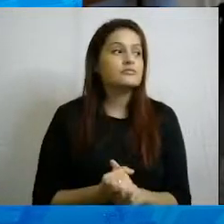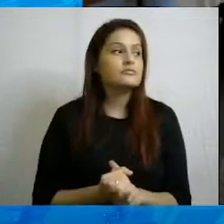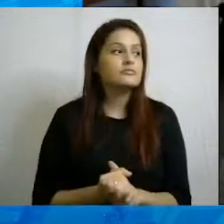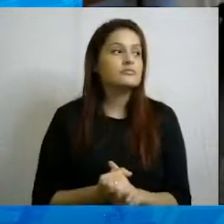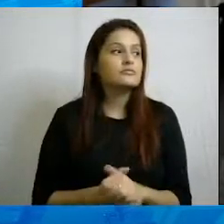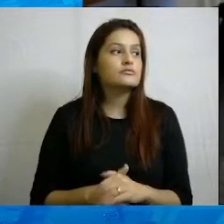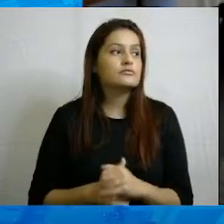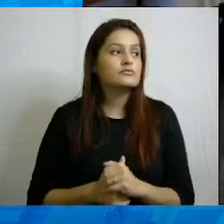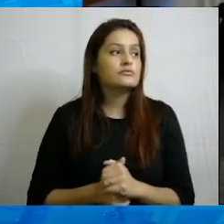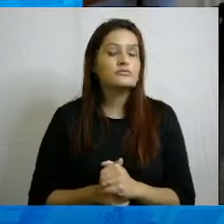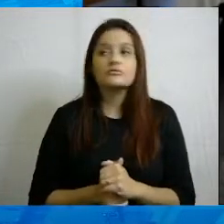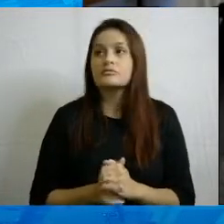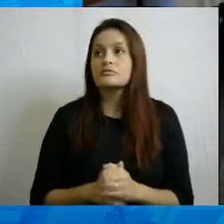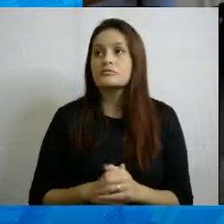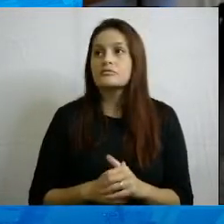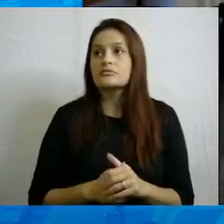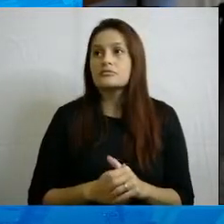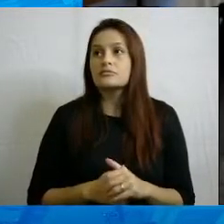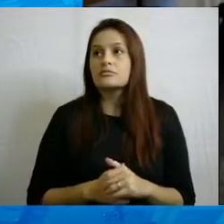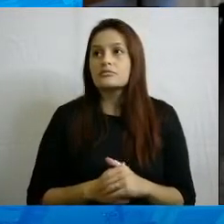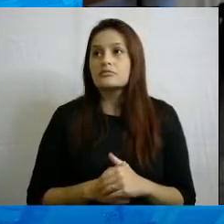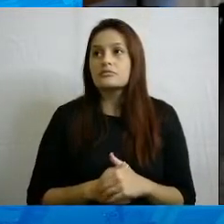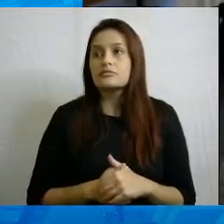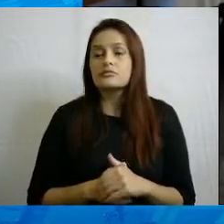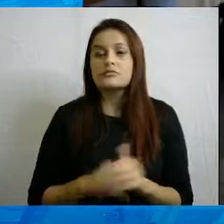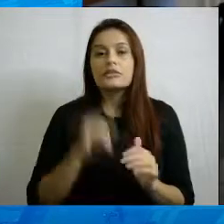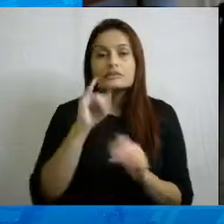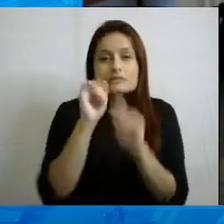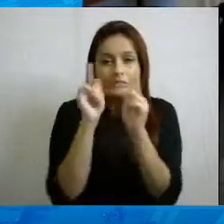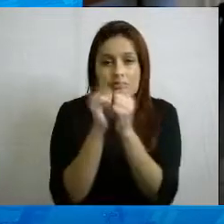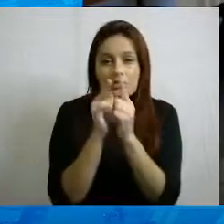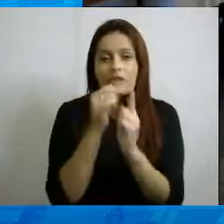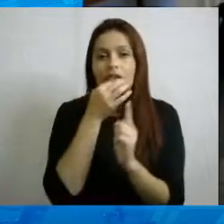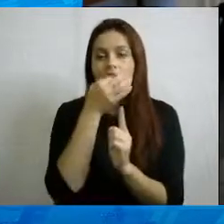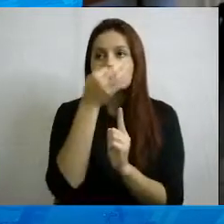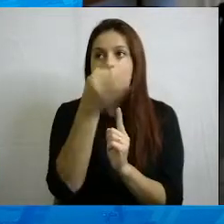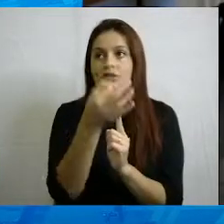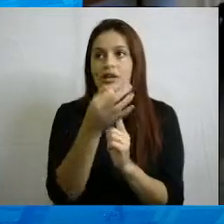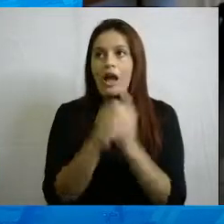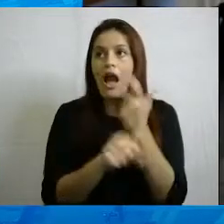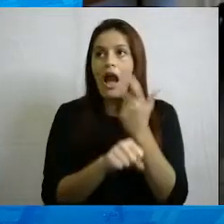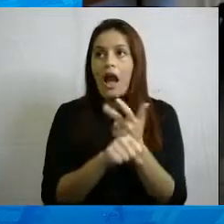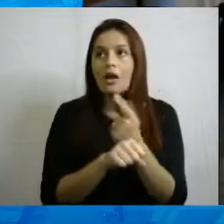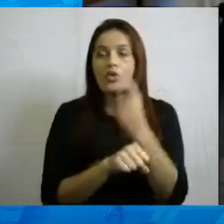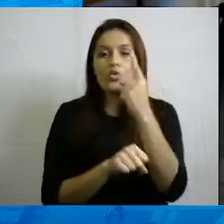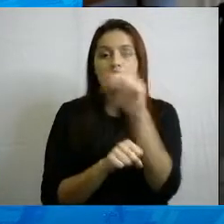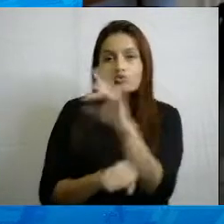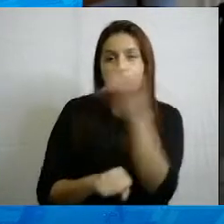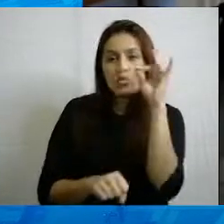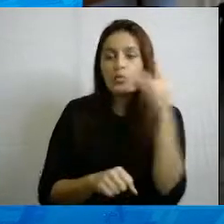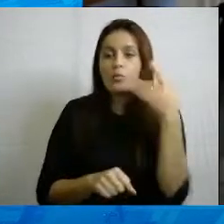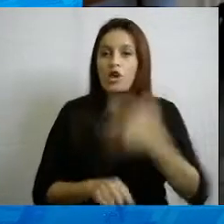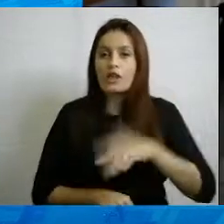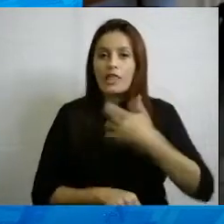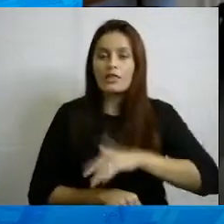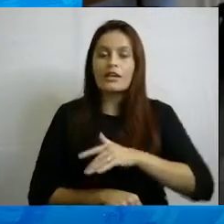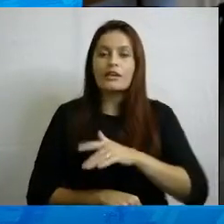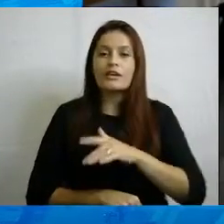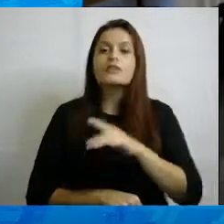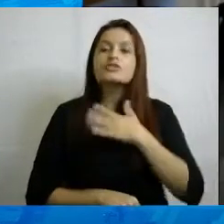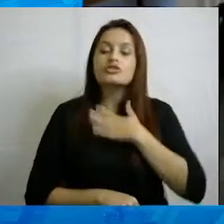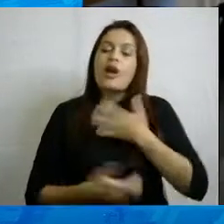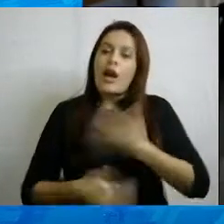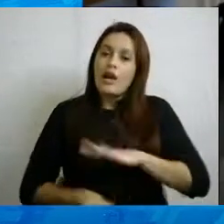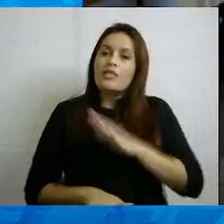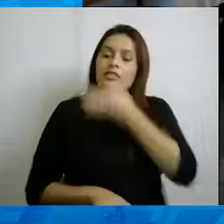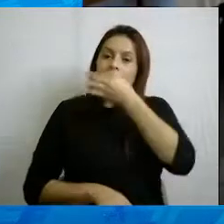¿Ya? Concejal Alarcón. Sí, súper breve. Hay un punto que mencionaron que es súper importante, que yo lo he mencionado también